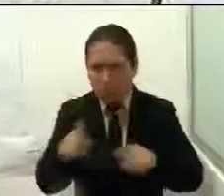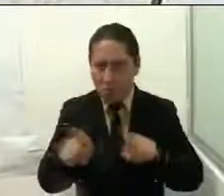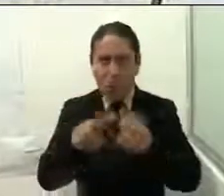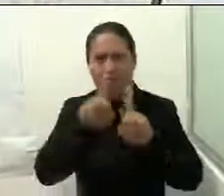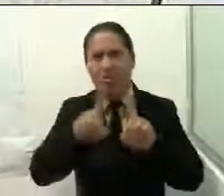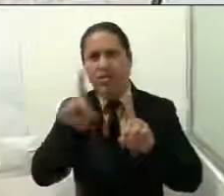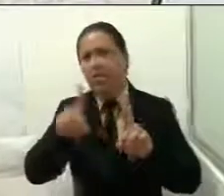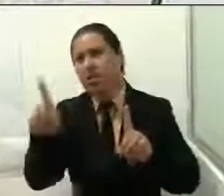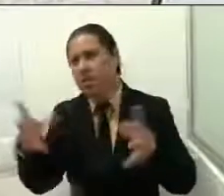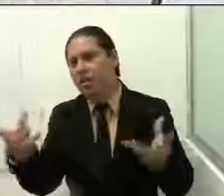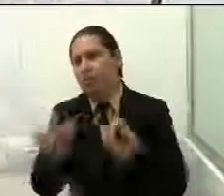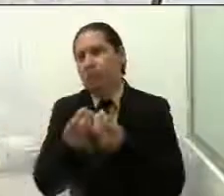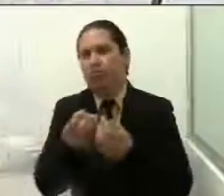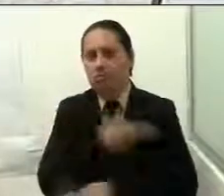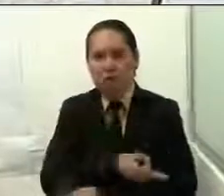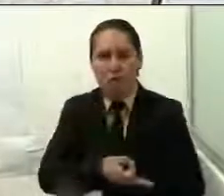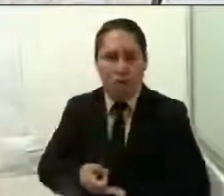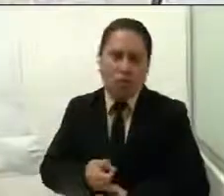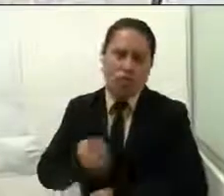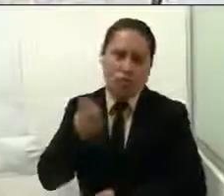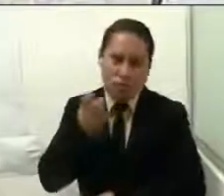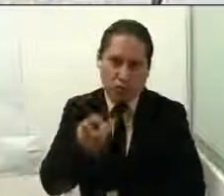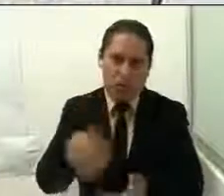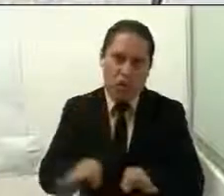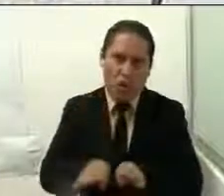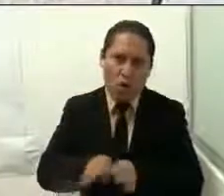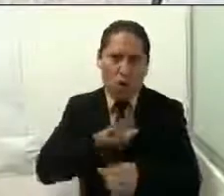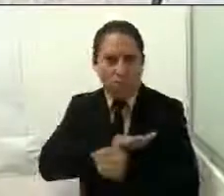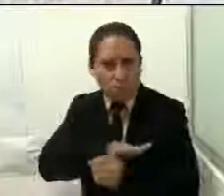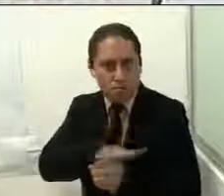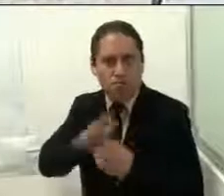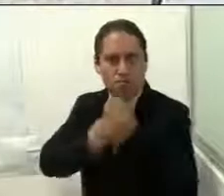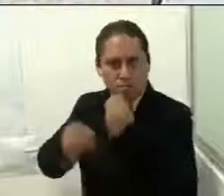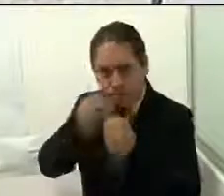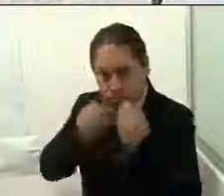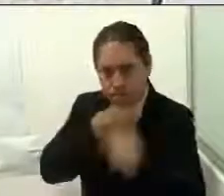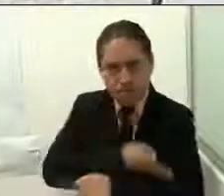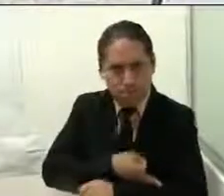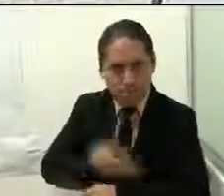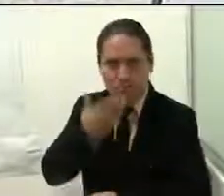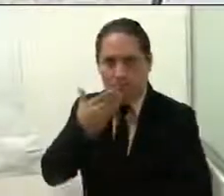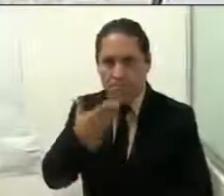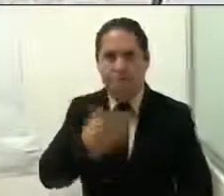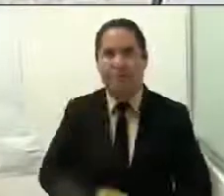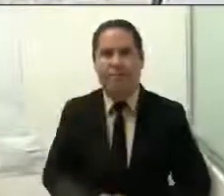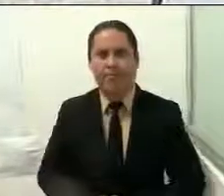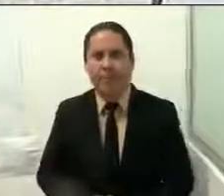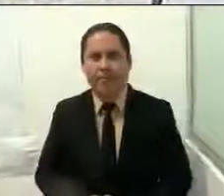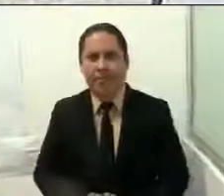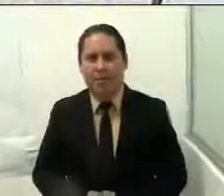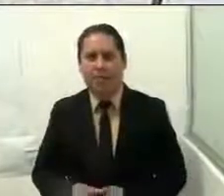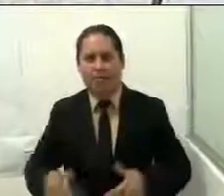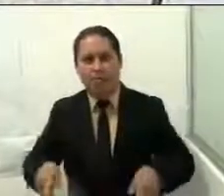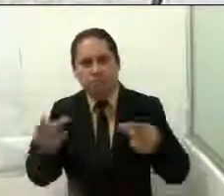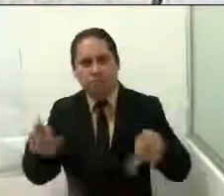y unidad familiar aseguran el abasto alimentario de las familias y comercialización